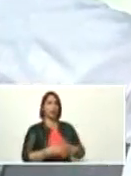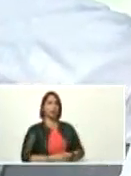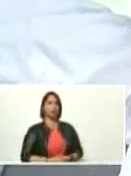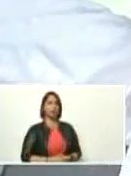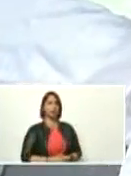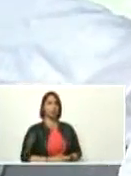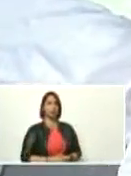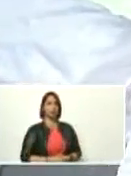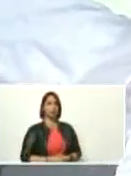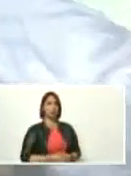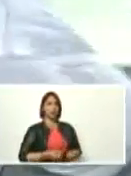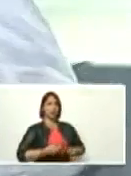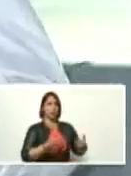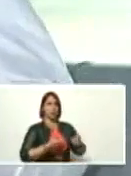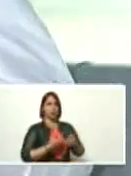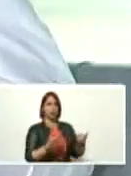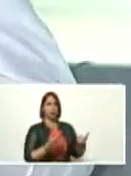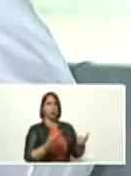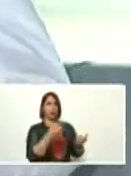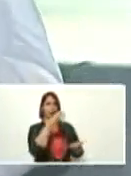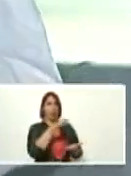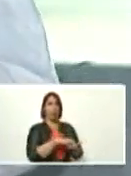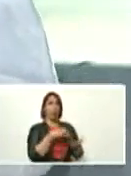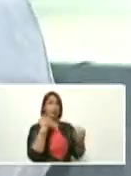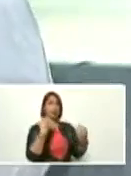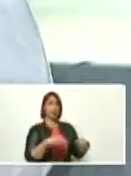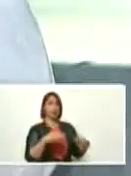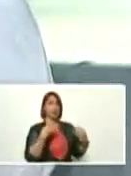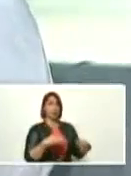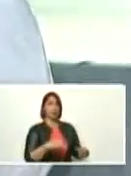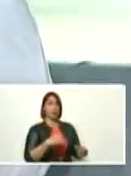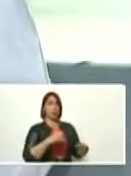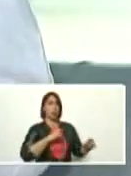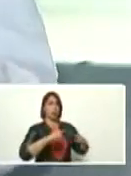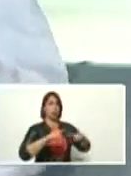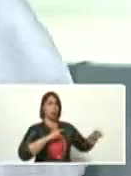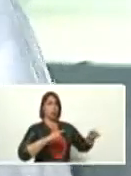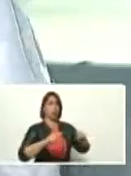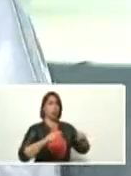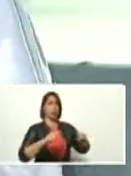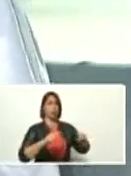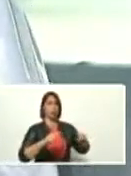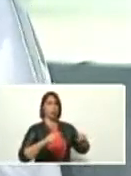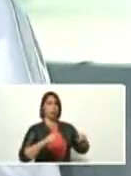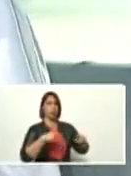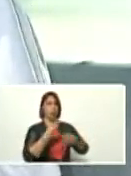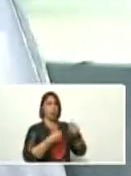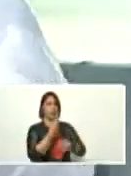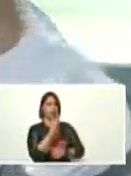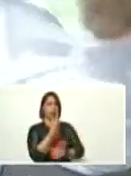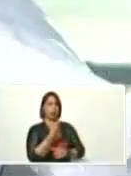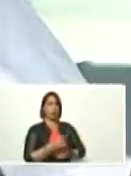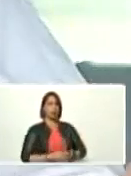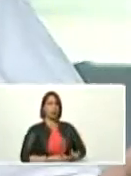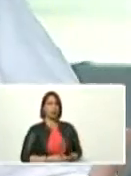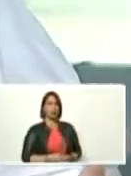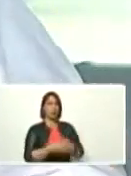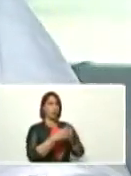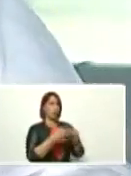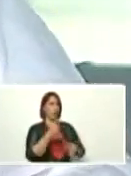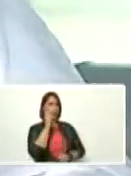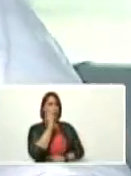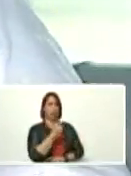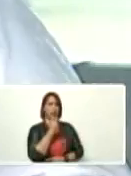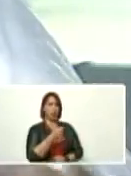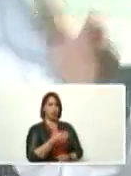nuevos gastos para el Estado, es simplemente una instancia de coordinación, nos está haciendo falta. Todas estas tareas